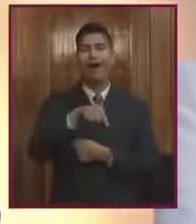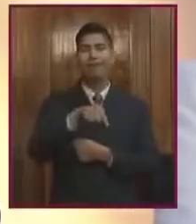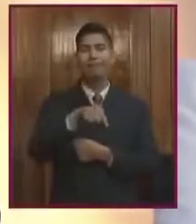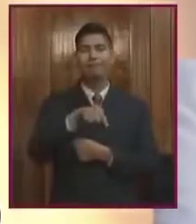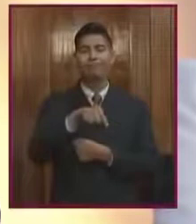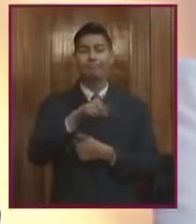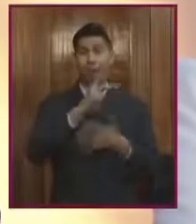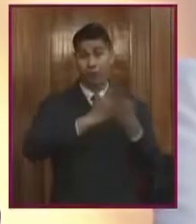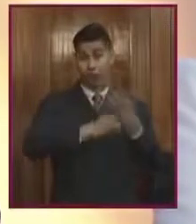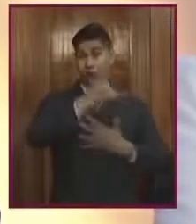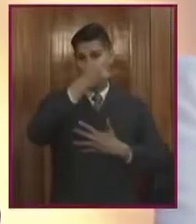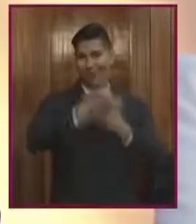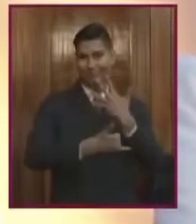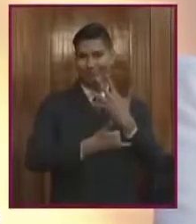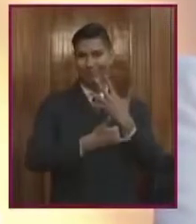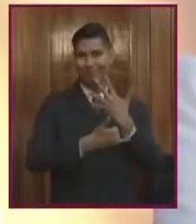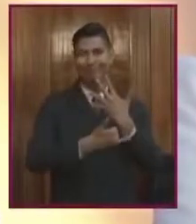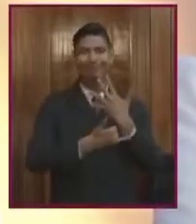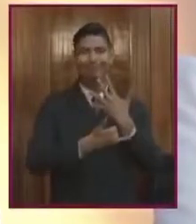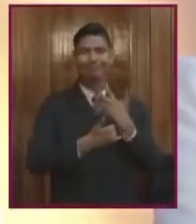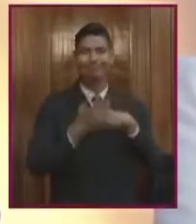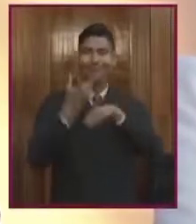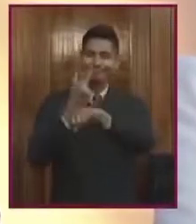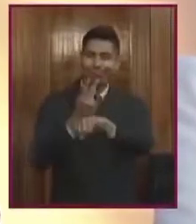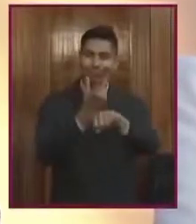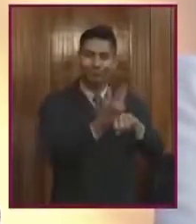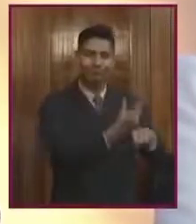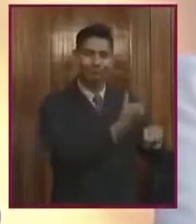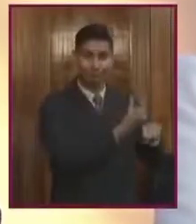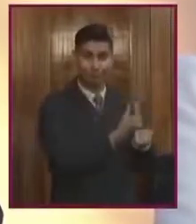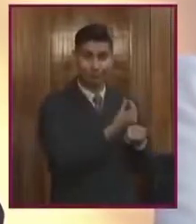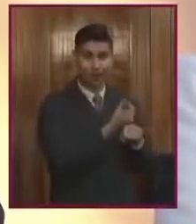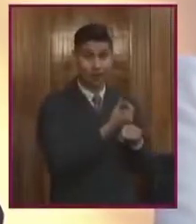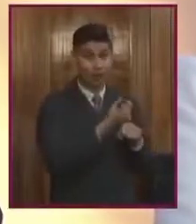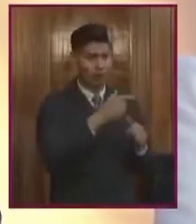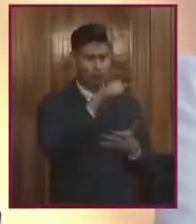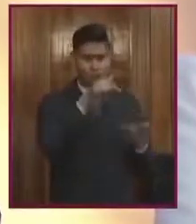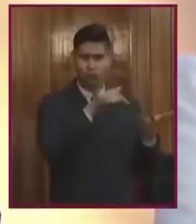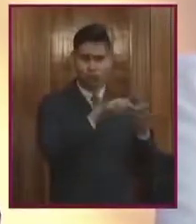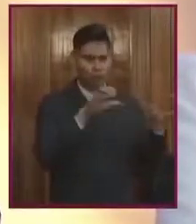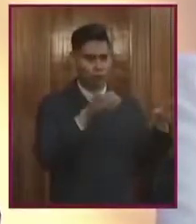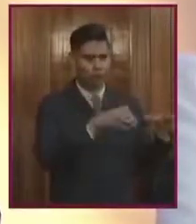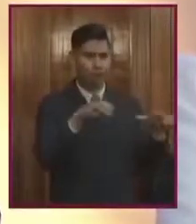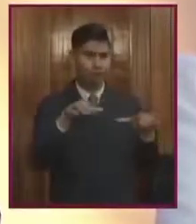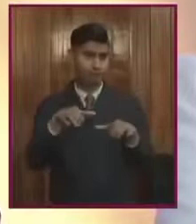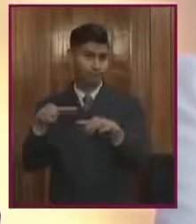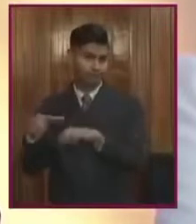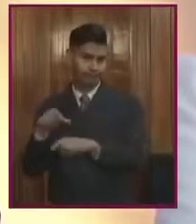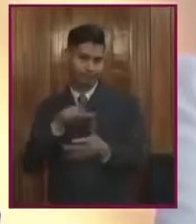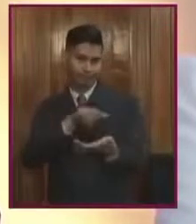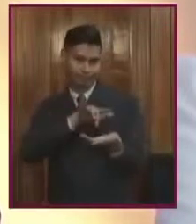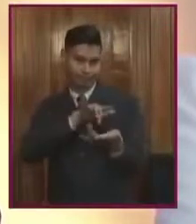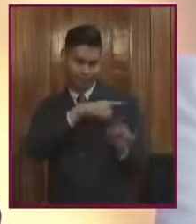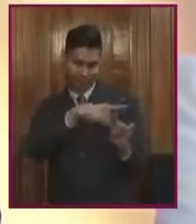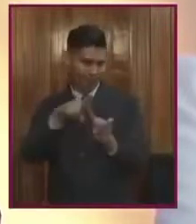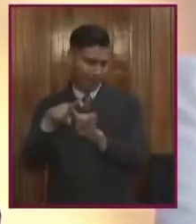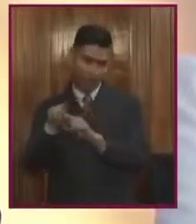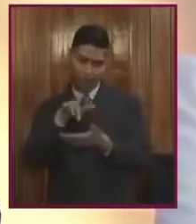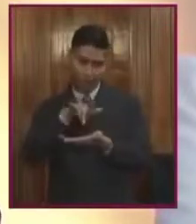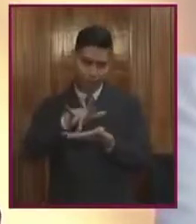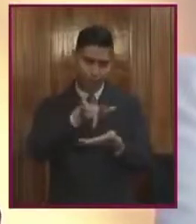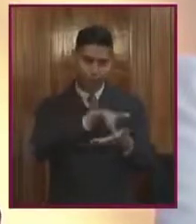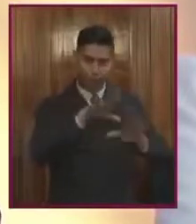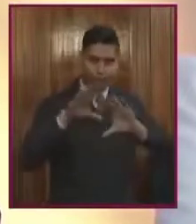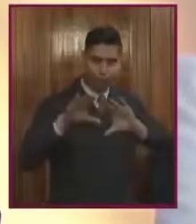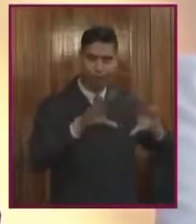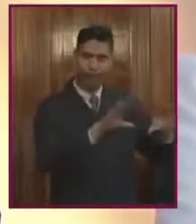a contextos específicos se pueda hacer una realidad. Se requieren otras formas de vincular el